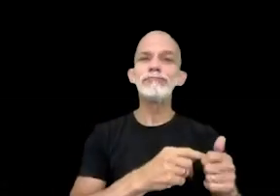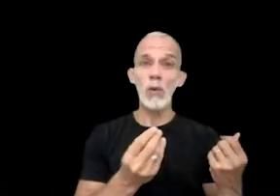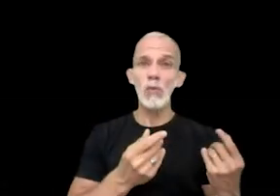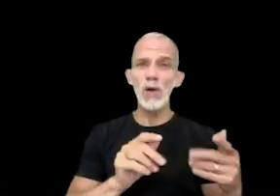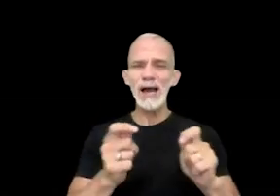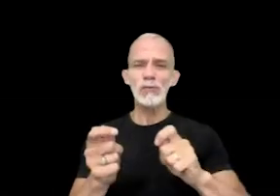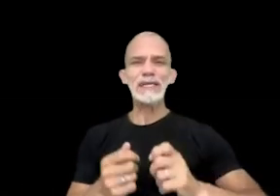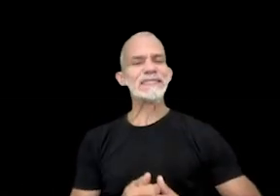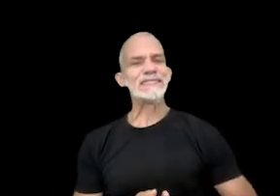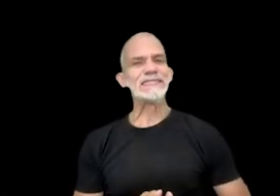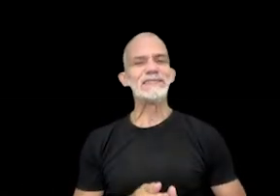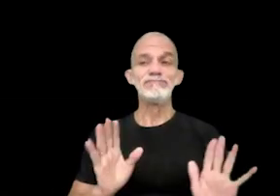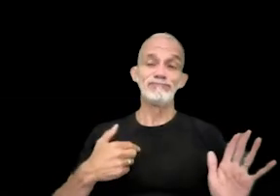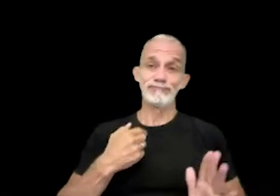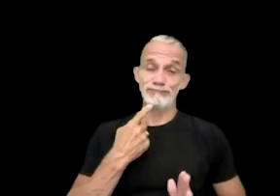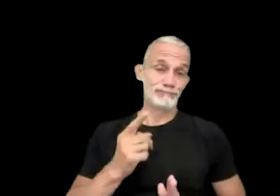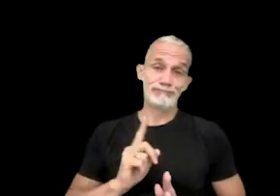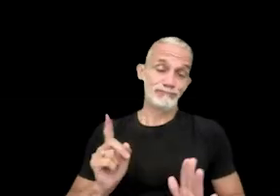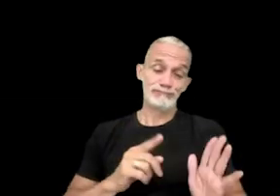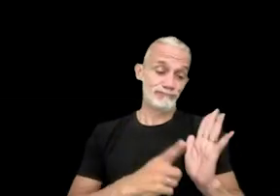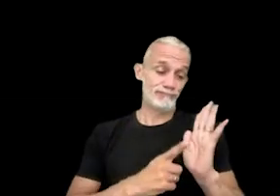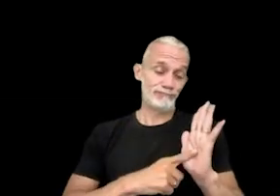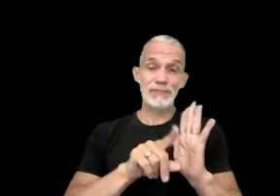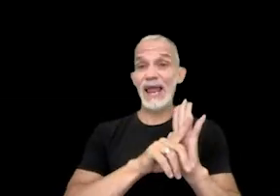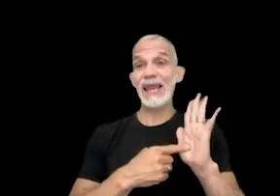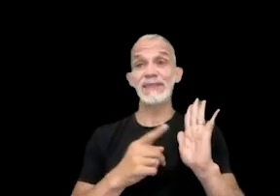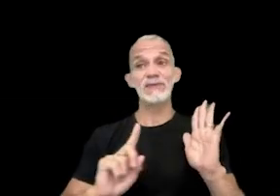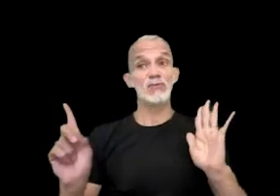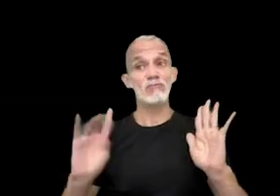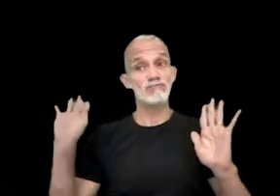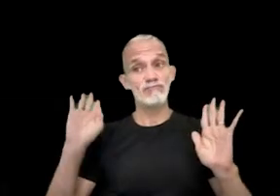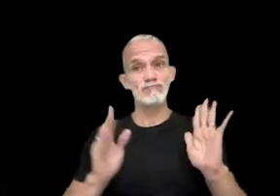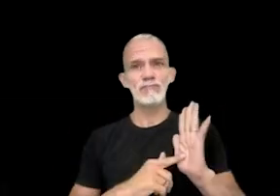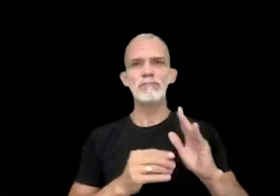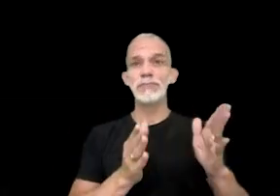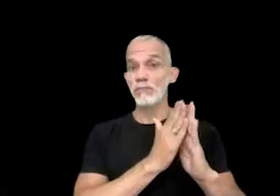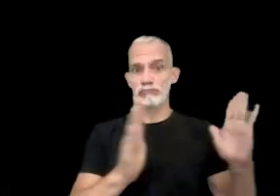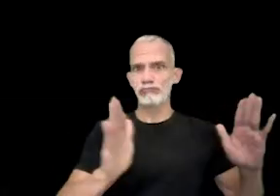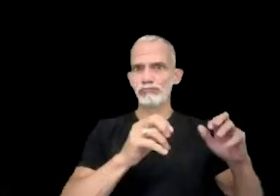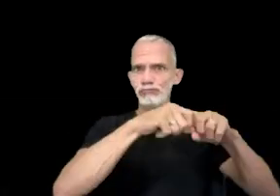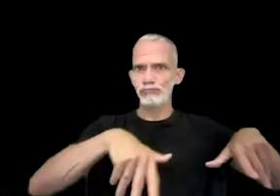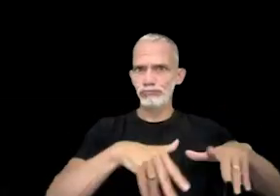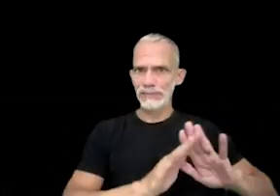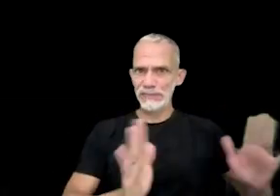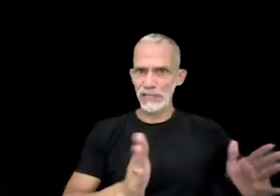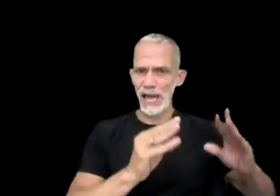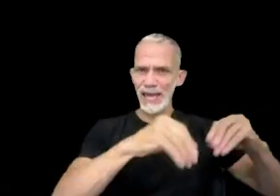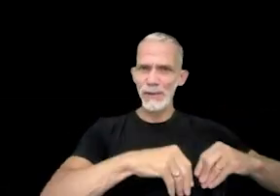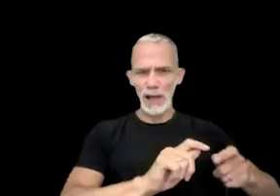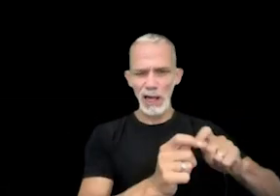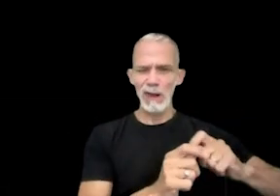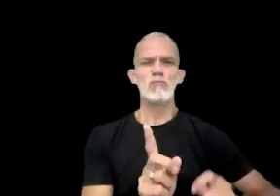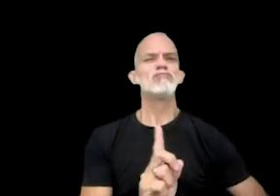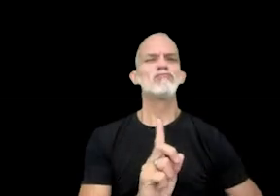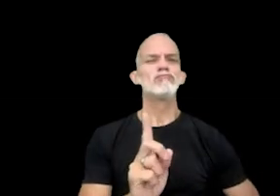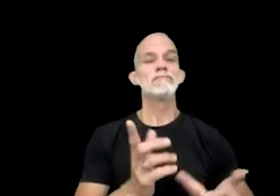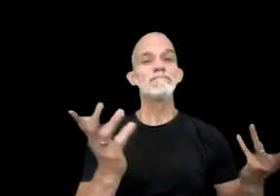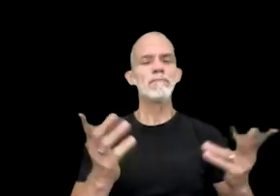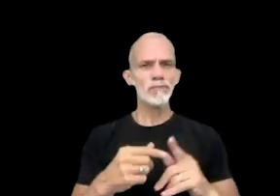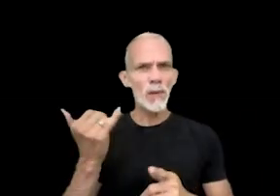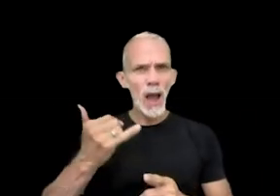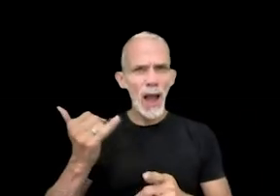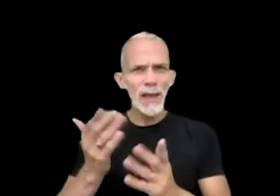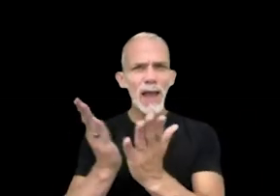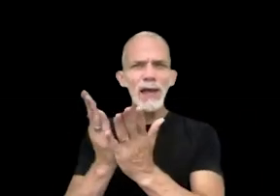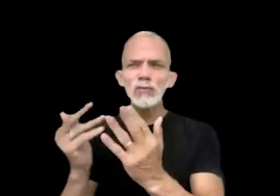mí me preguntas y yo te digo, la literalidad de la ley dice que no, porque la estructura es una sola, así que no se pueden ajustar los quebrantos. Pero yo tengo un montón de